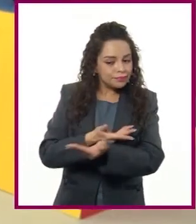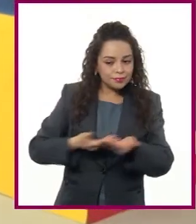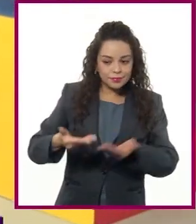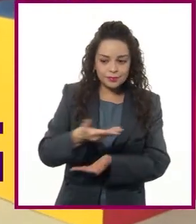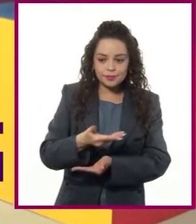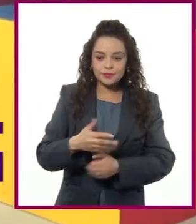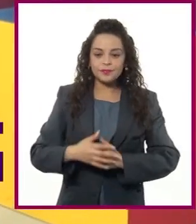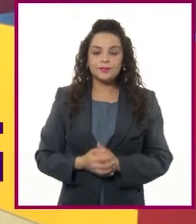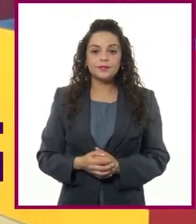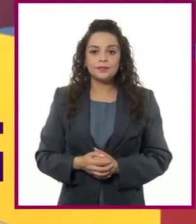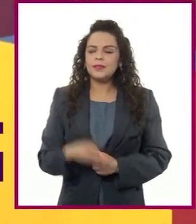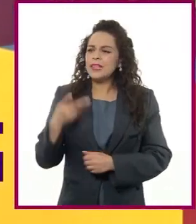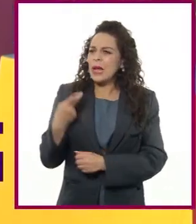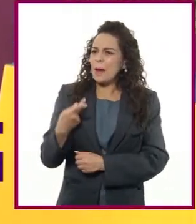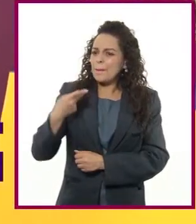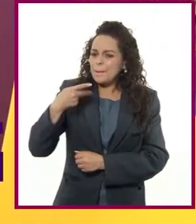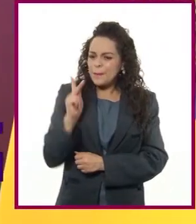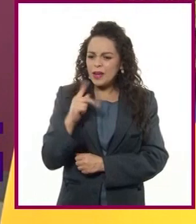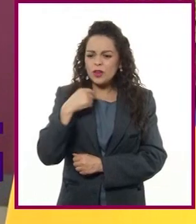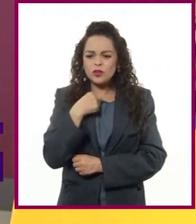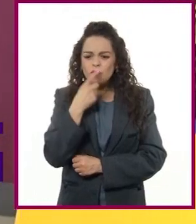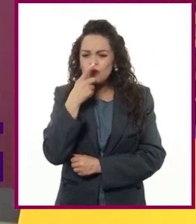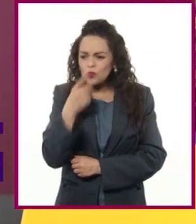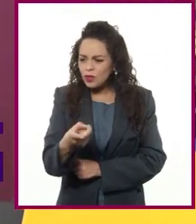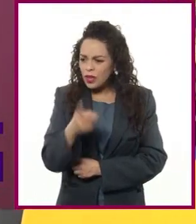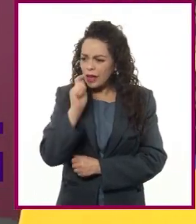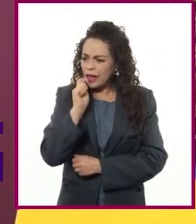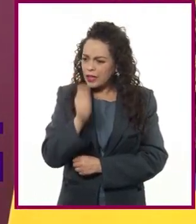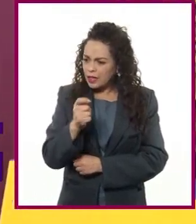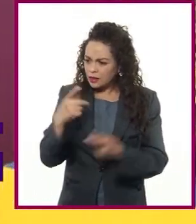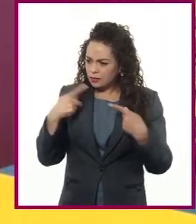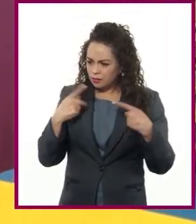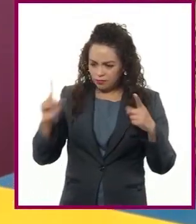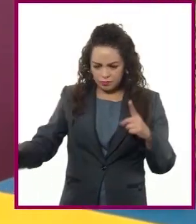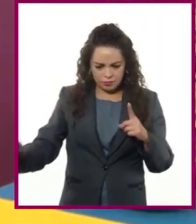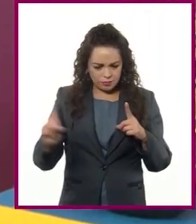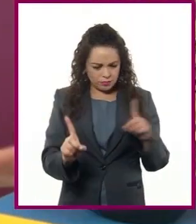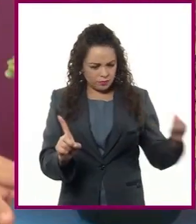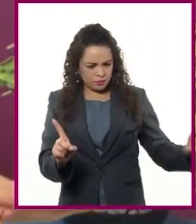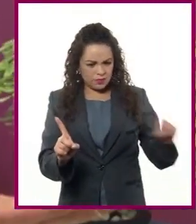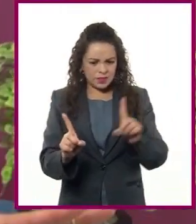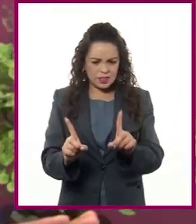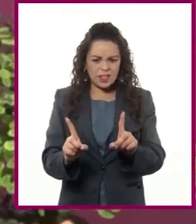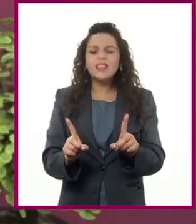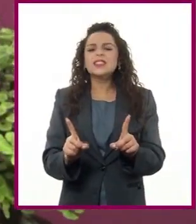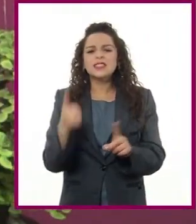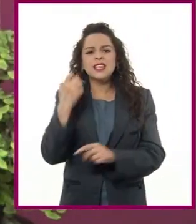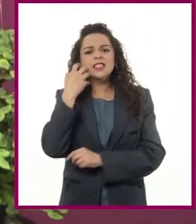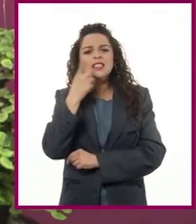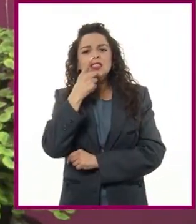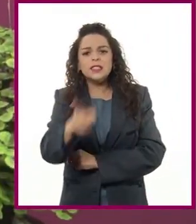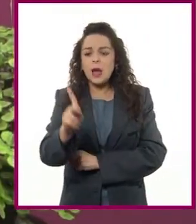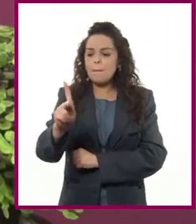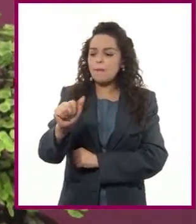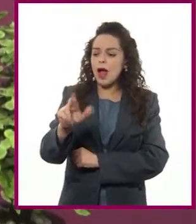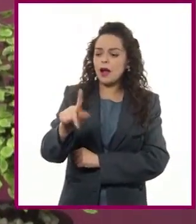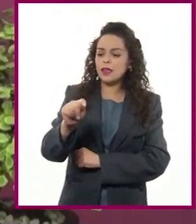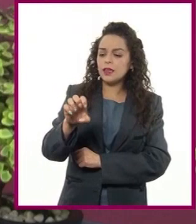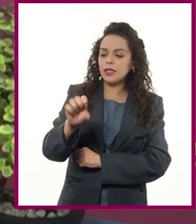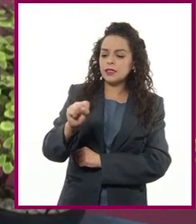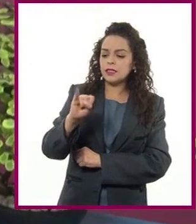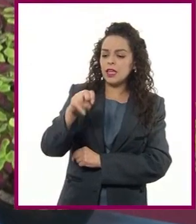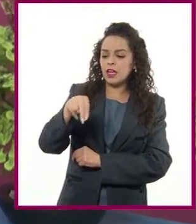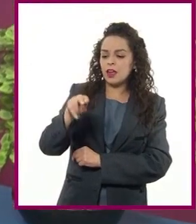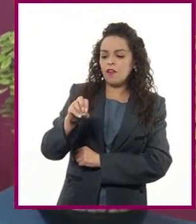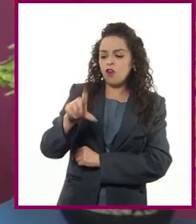Pero, ¿a qué me refiero cuando hablo de las partes involucradas? Para despejar esta duda, les invito a ver